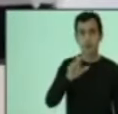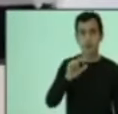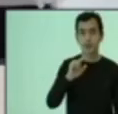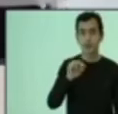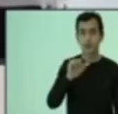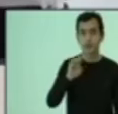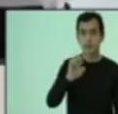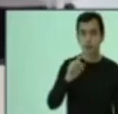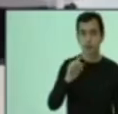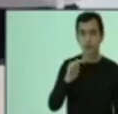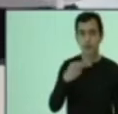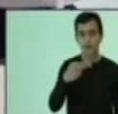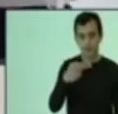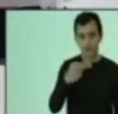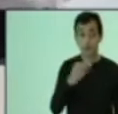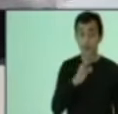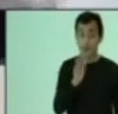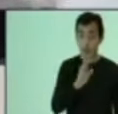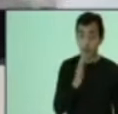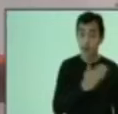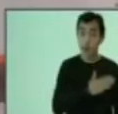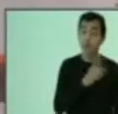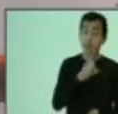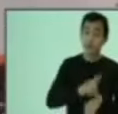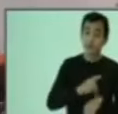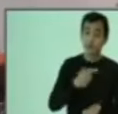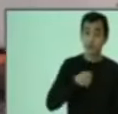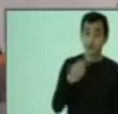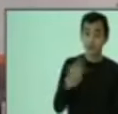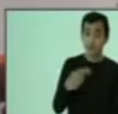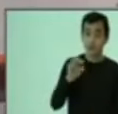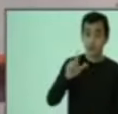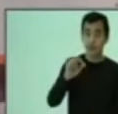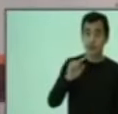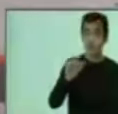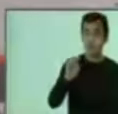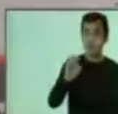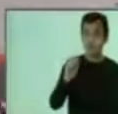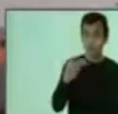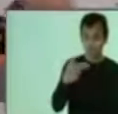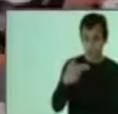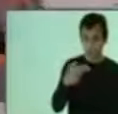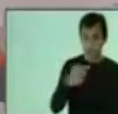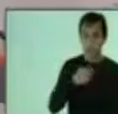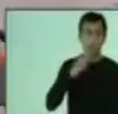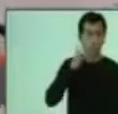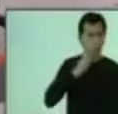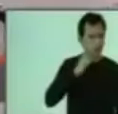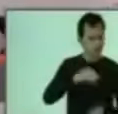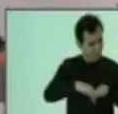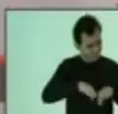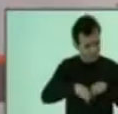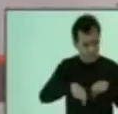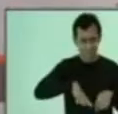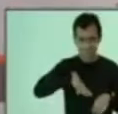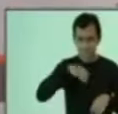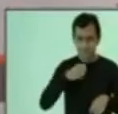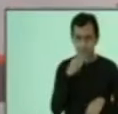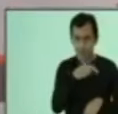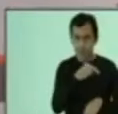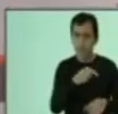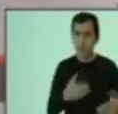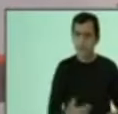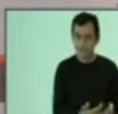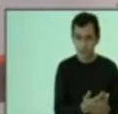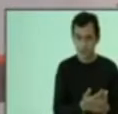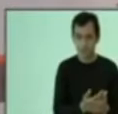Gracias. Buenos días. Soy Elizabeth Montiel Velázquez, mujer de trabajo, coatzinteca, vecina de Infonavit